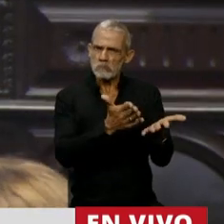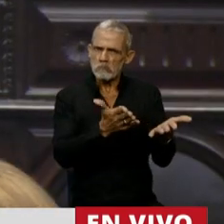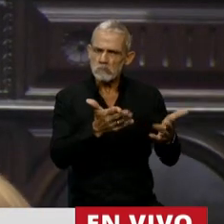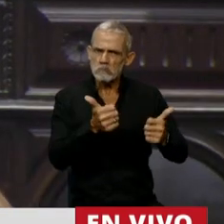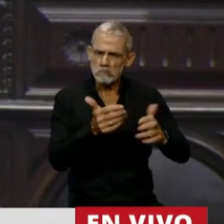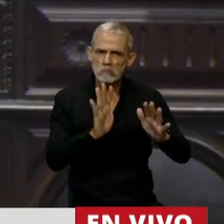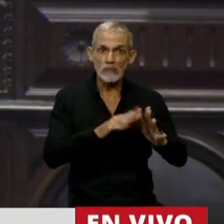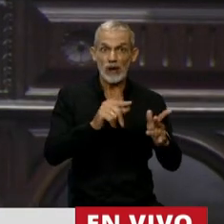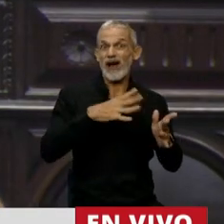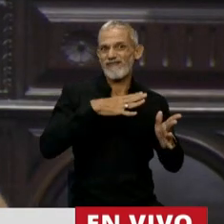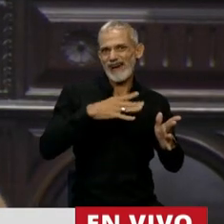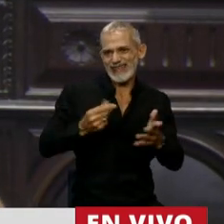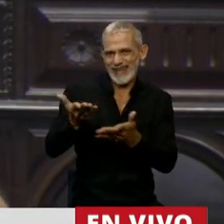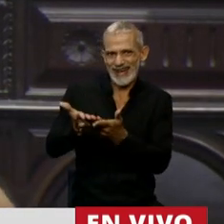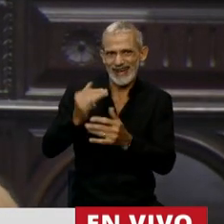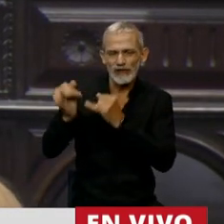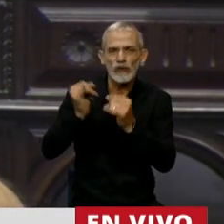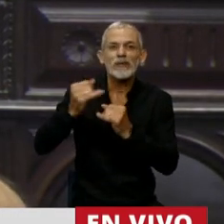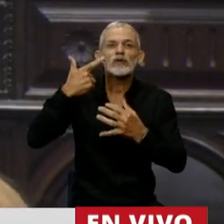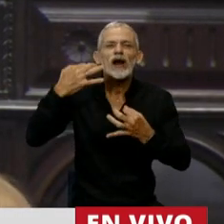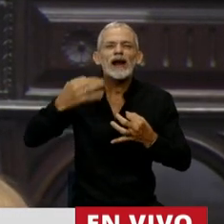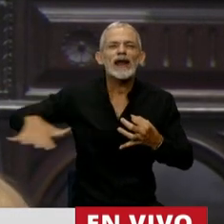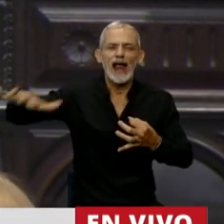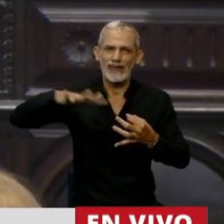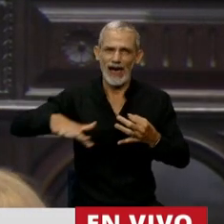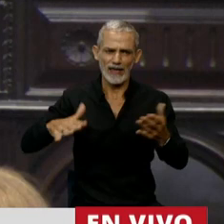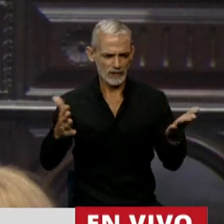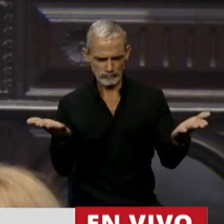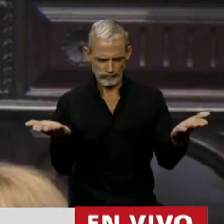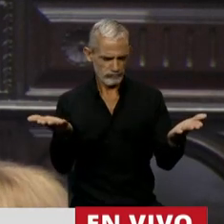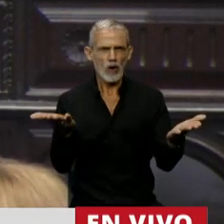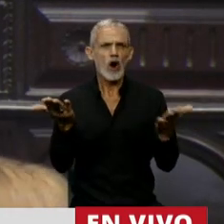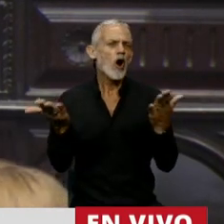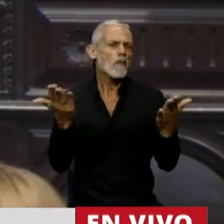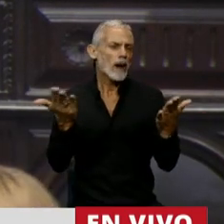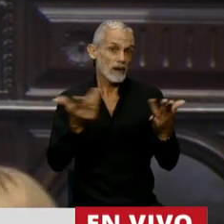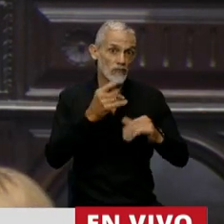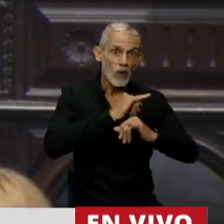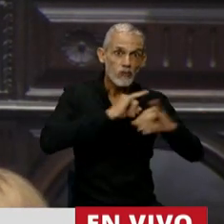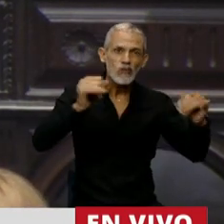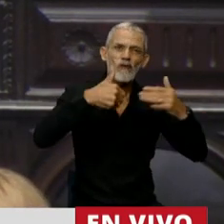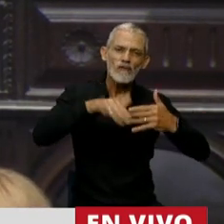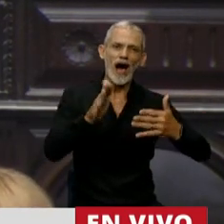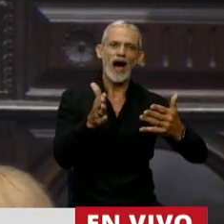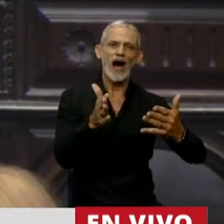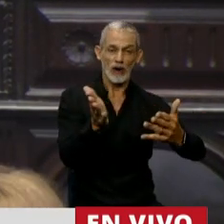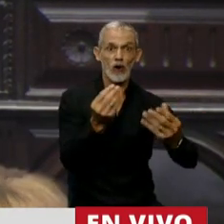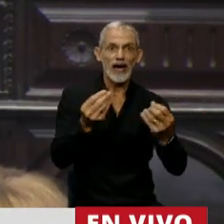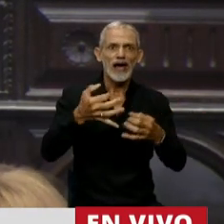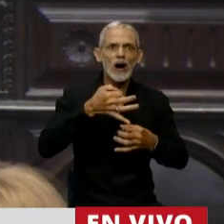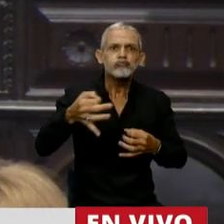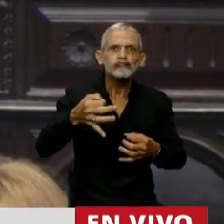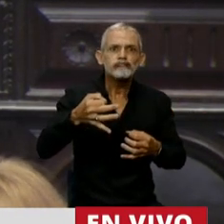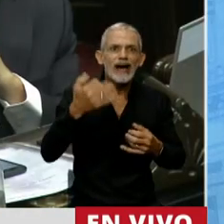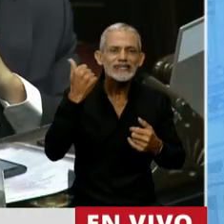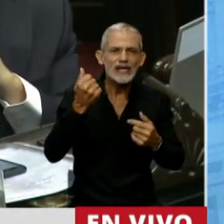eso hay que contraponerlo con los datos de la realidad y comparar lo que anunciaron que iban a hacer con lo que